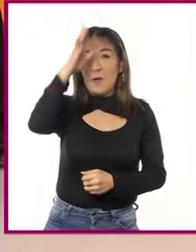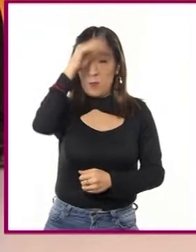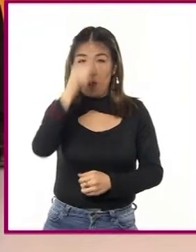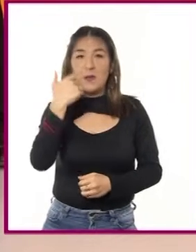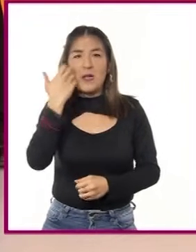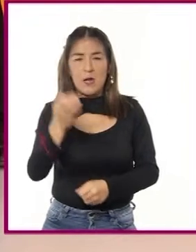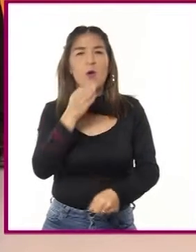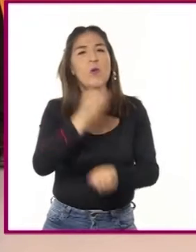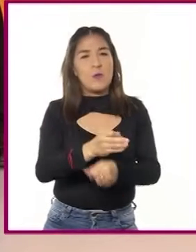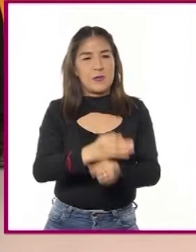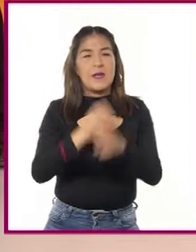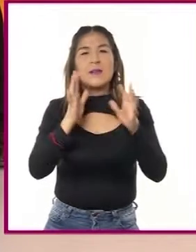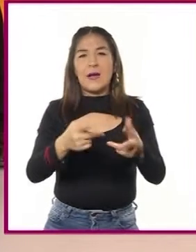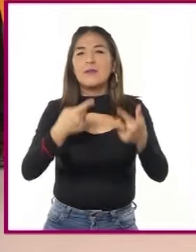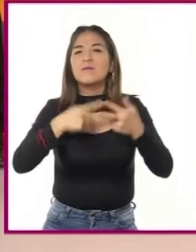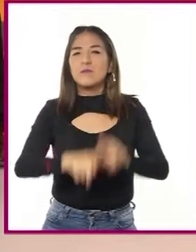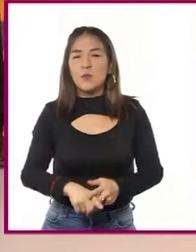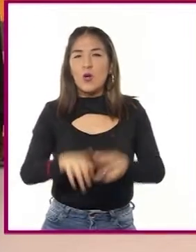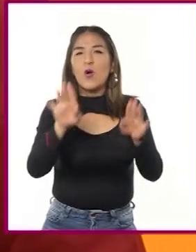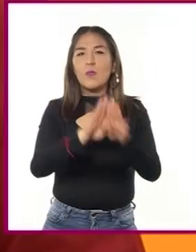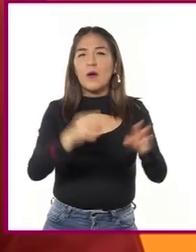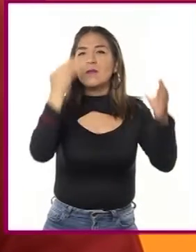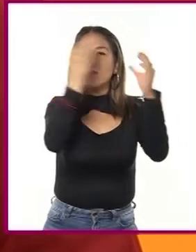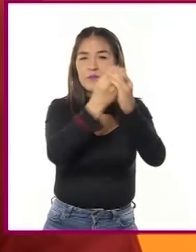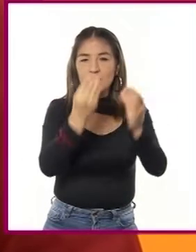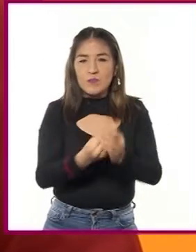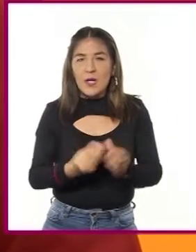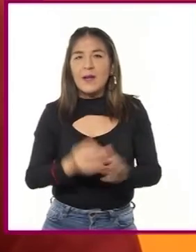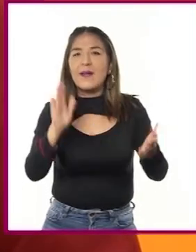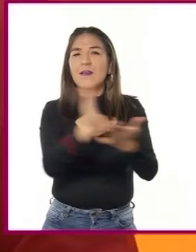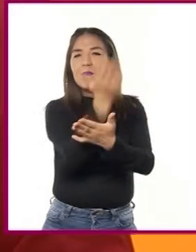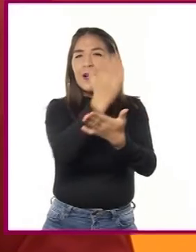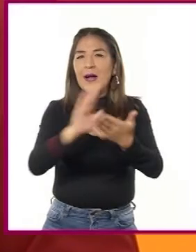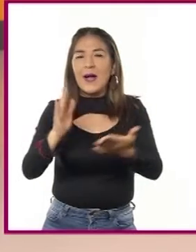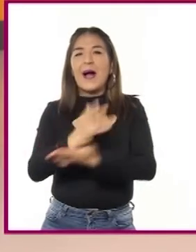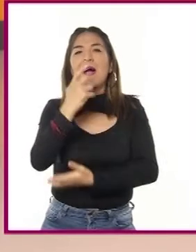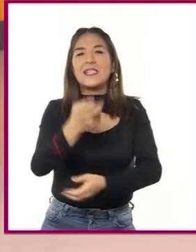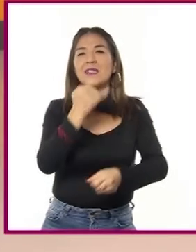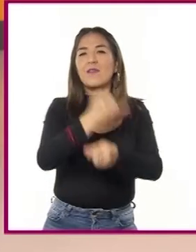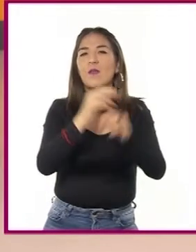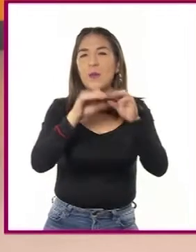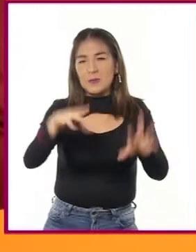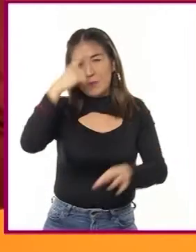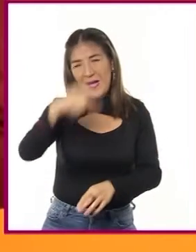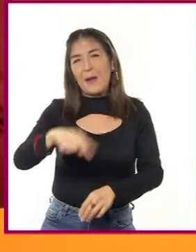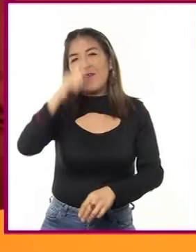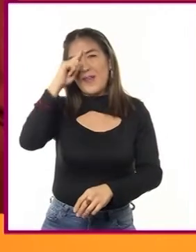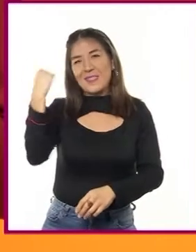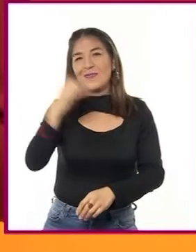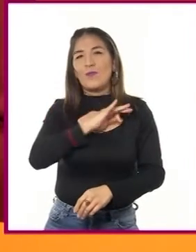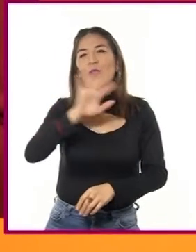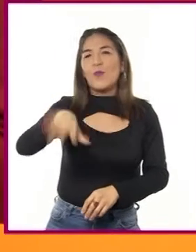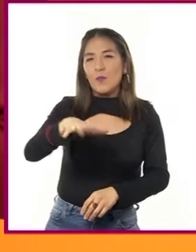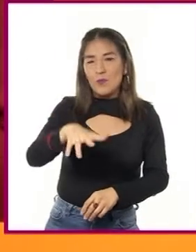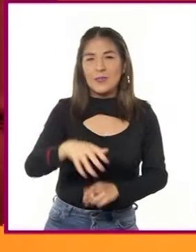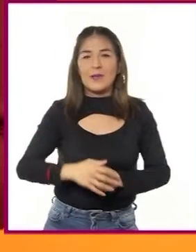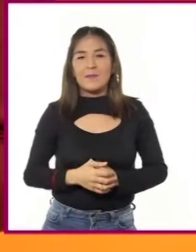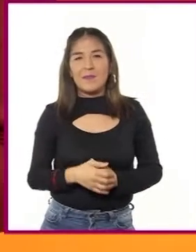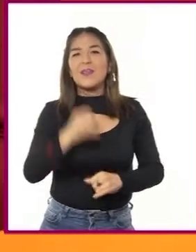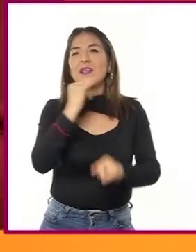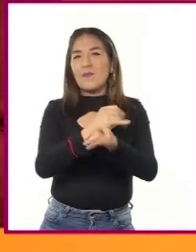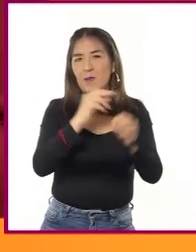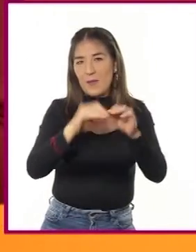podemos iniciar con una clasificación de las fuentes para facilitar nuestra búsqueda de información. De acuerdo